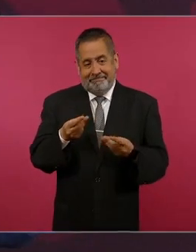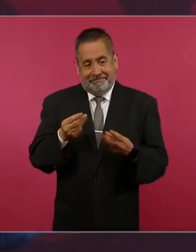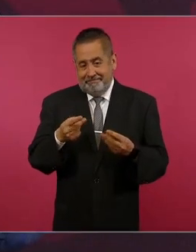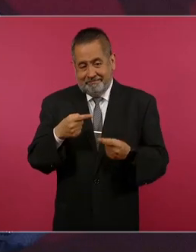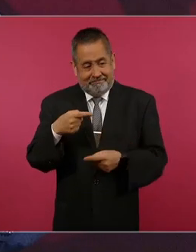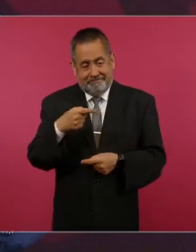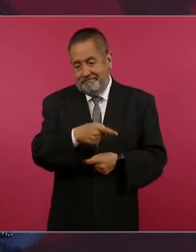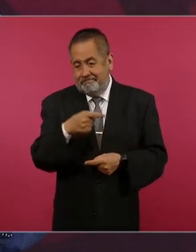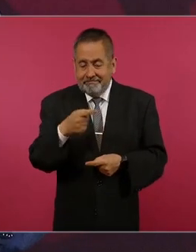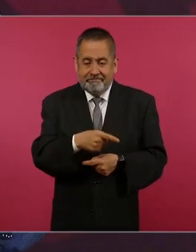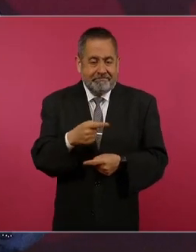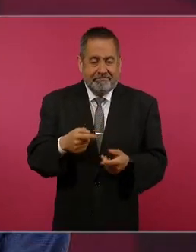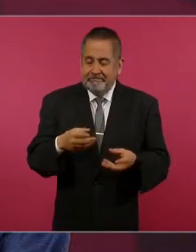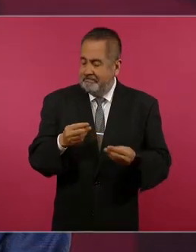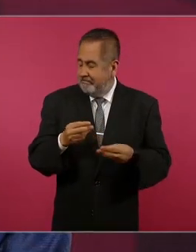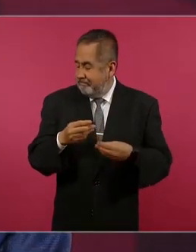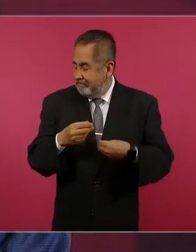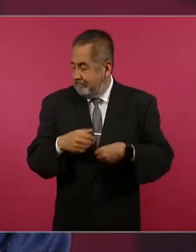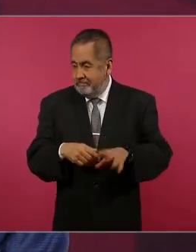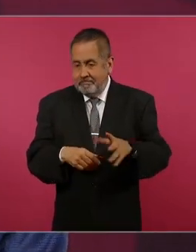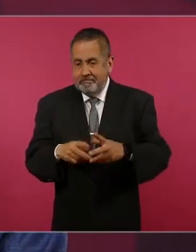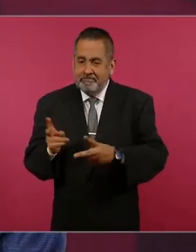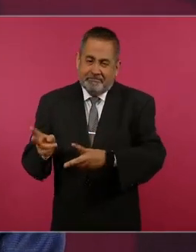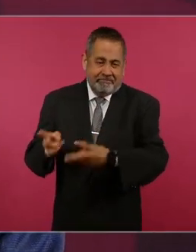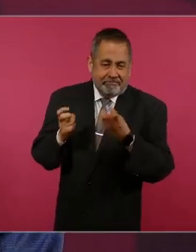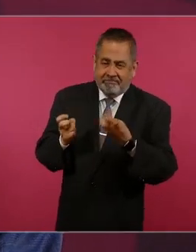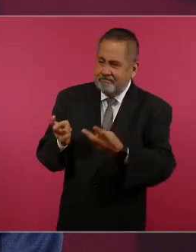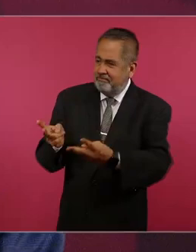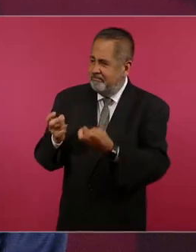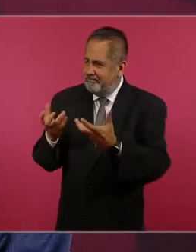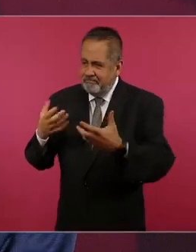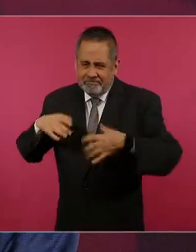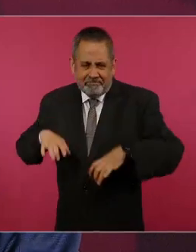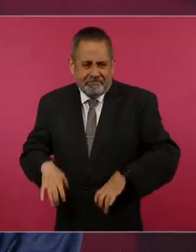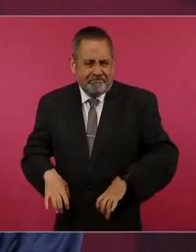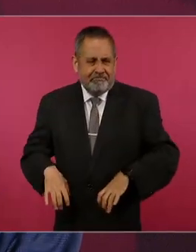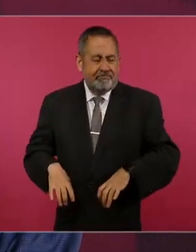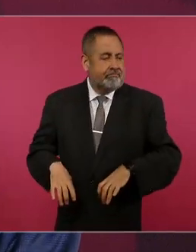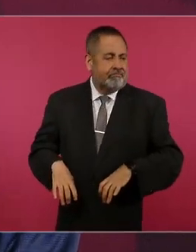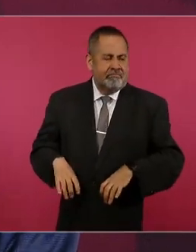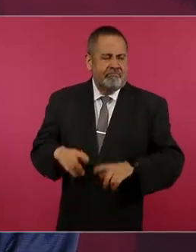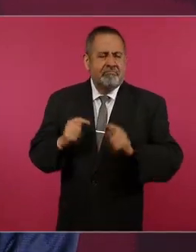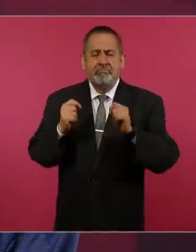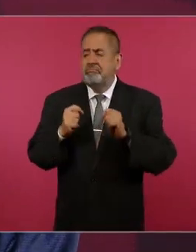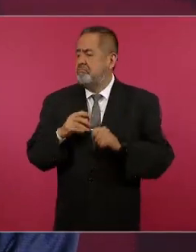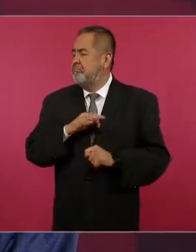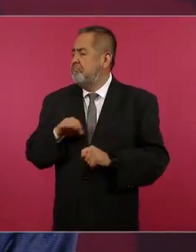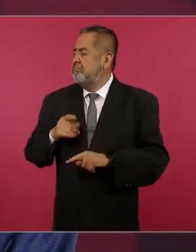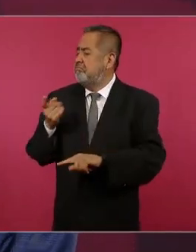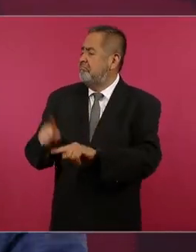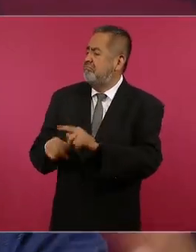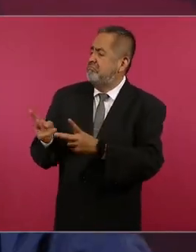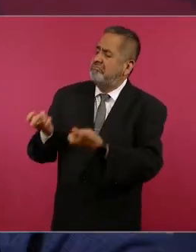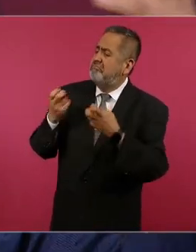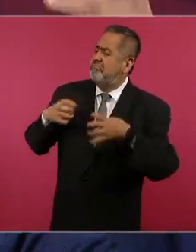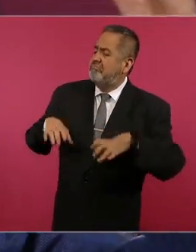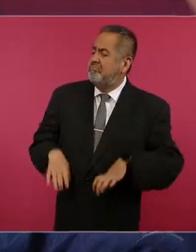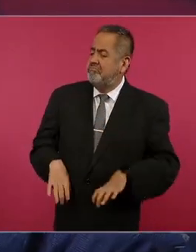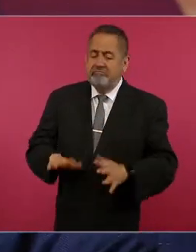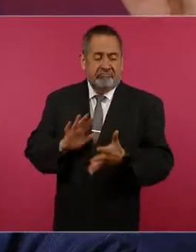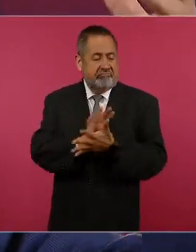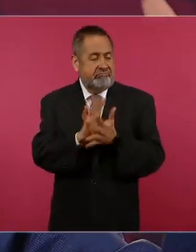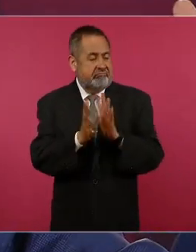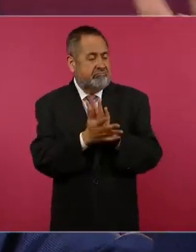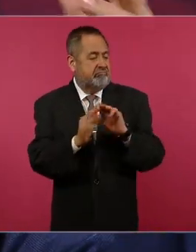que se robaban, el bandidaje oficial, el contubernio